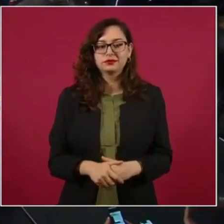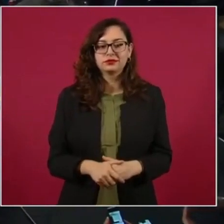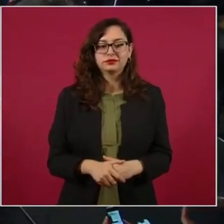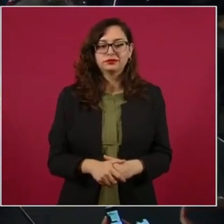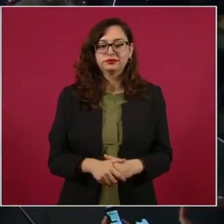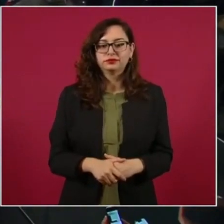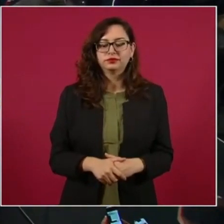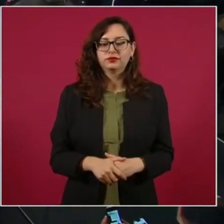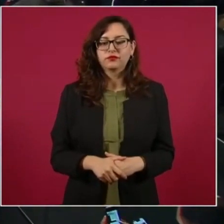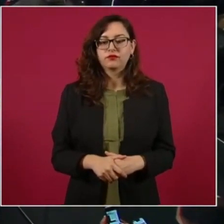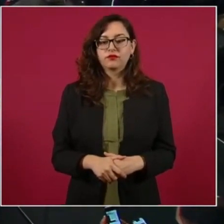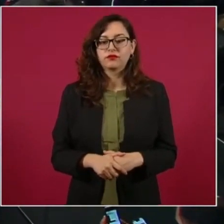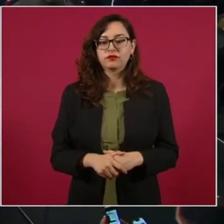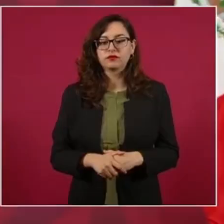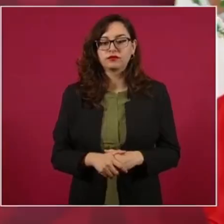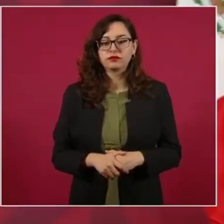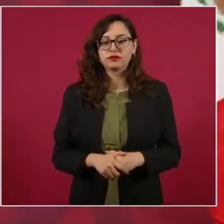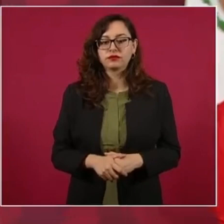hubo, vamos a decir,